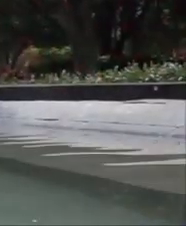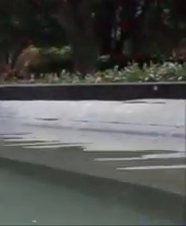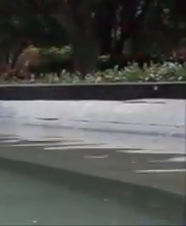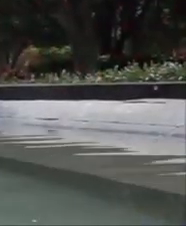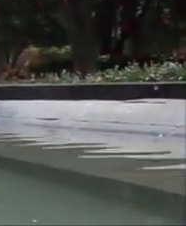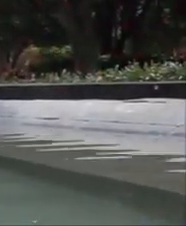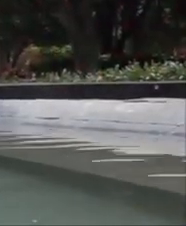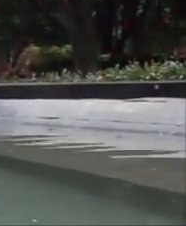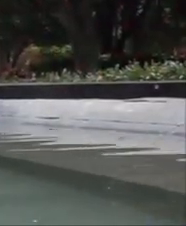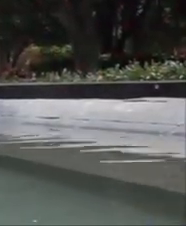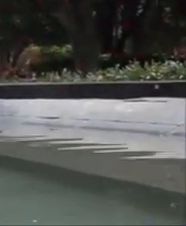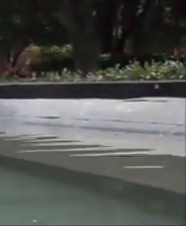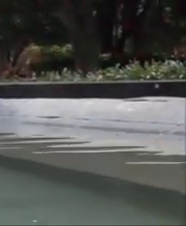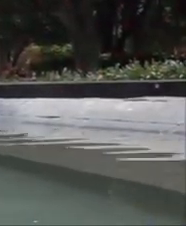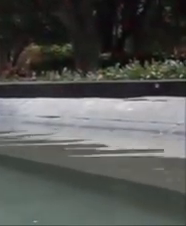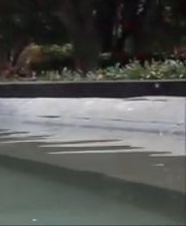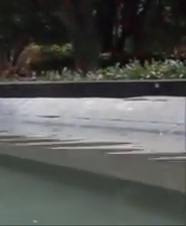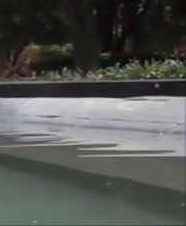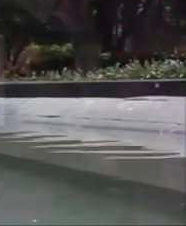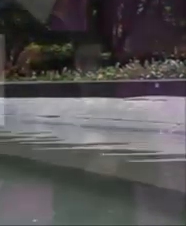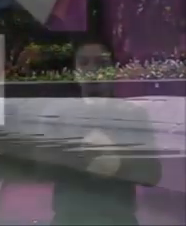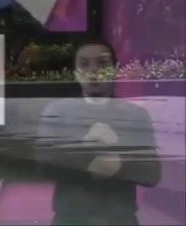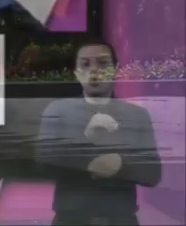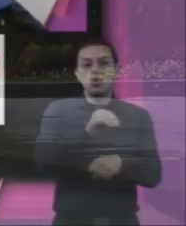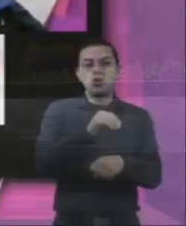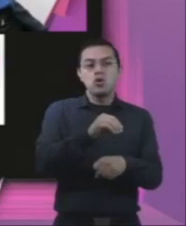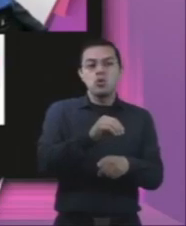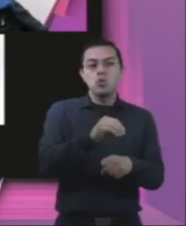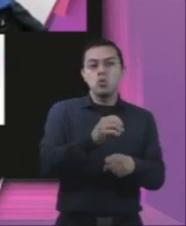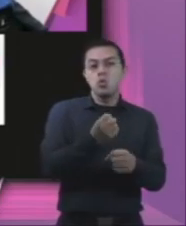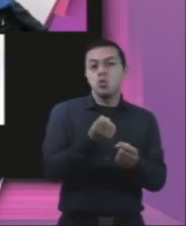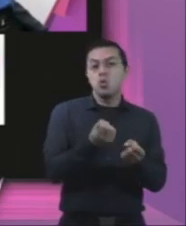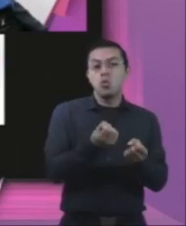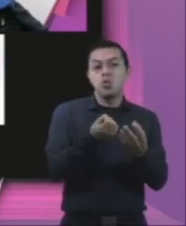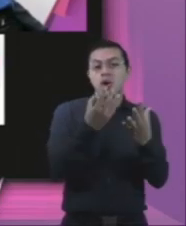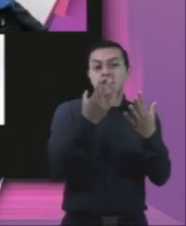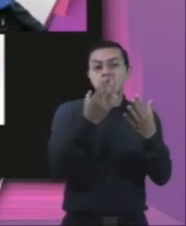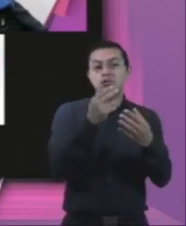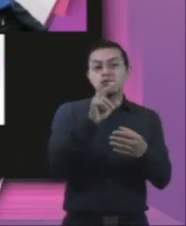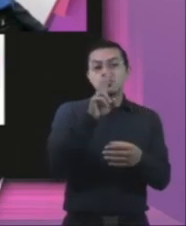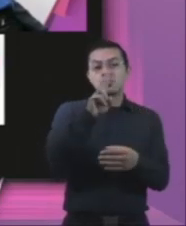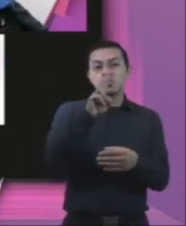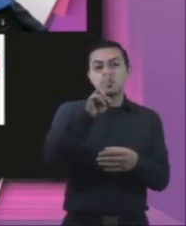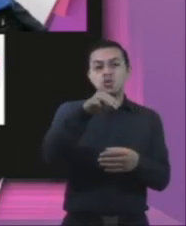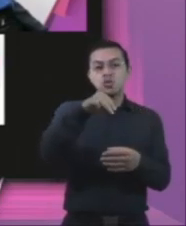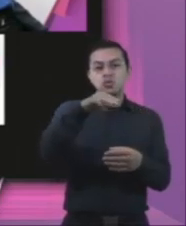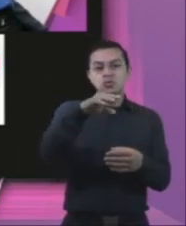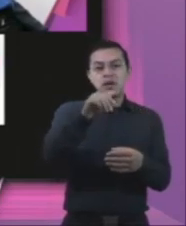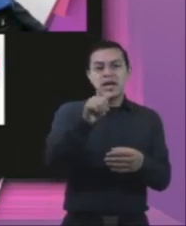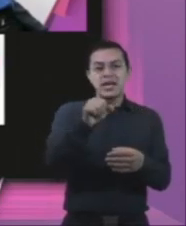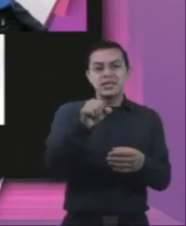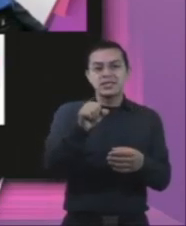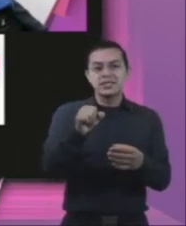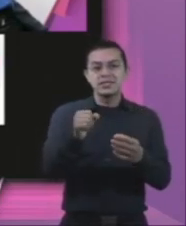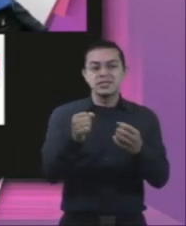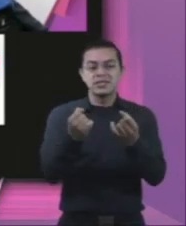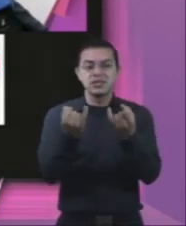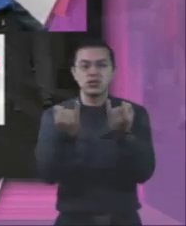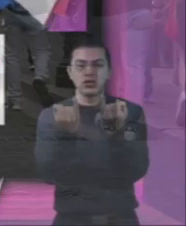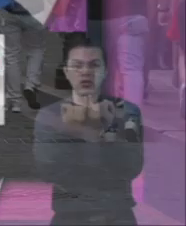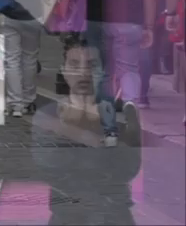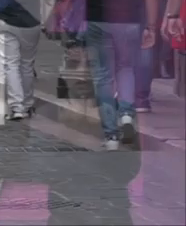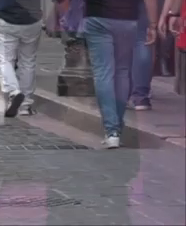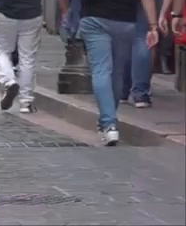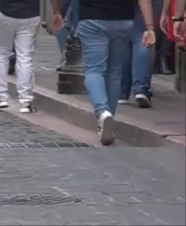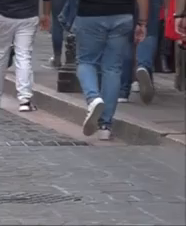esta sesión Y es que en la correspondencia se informó a este consejo que el partido verde y el PRD se abstendrán de hacer precampañas y gastar